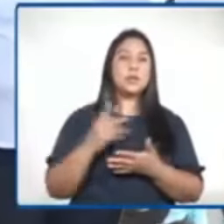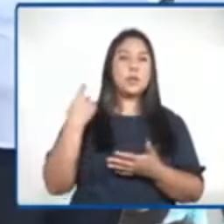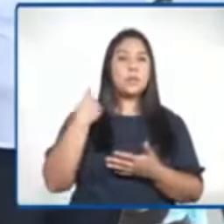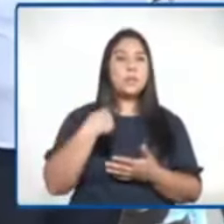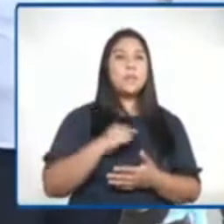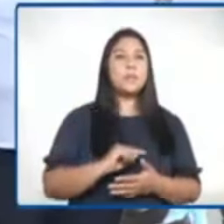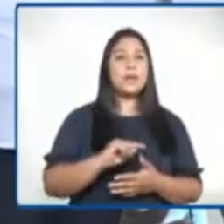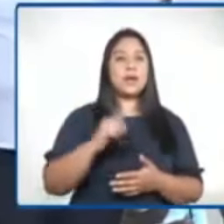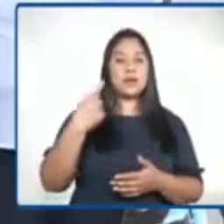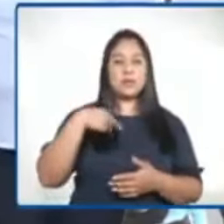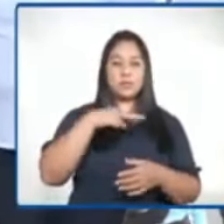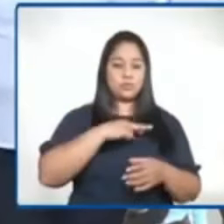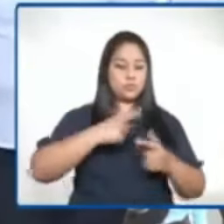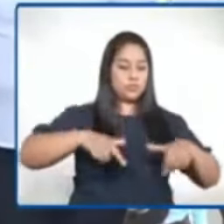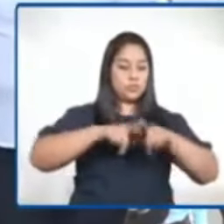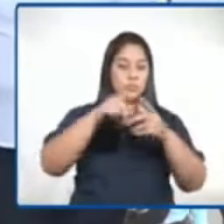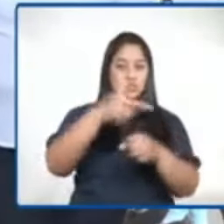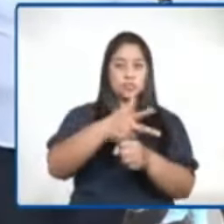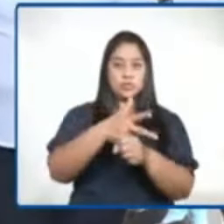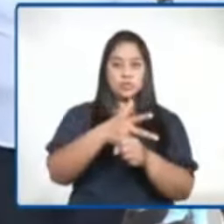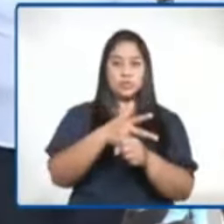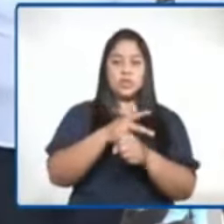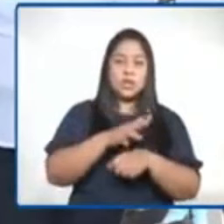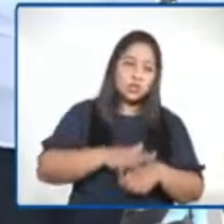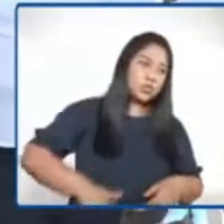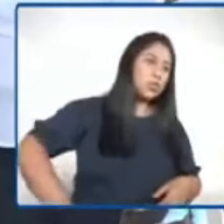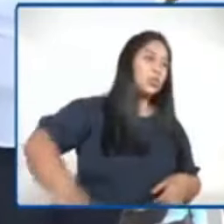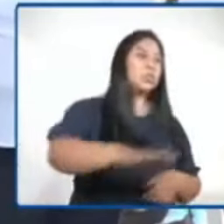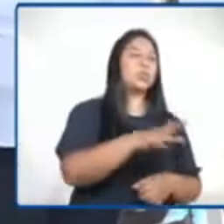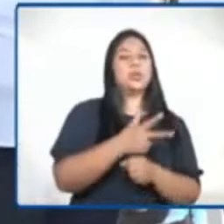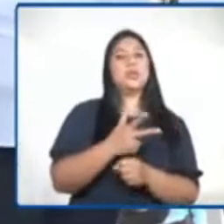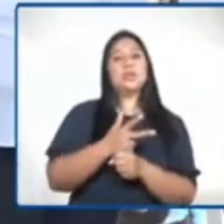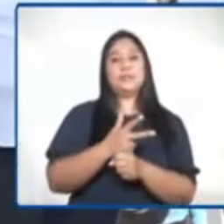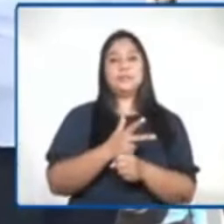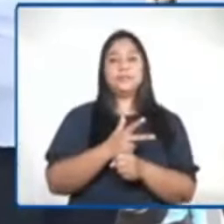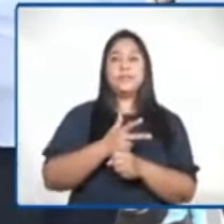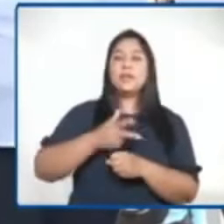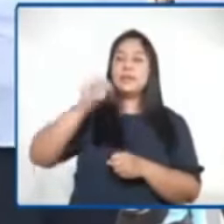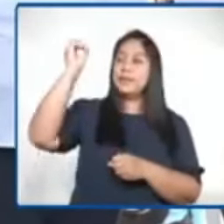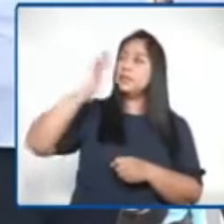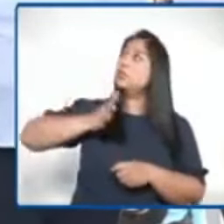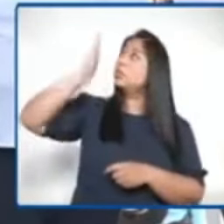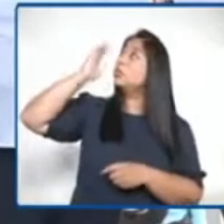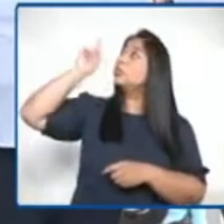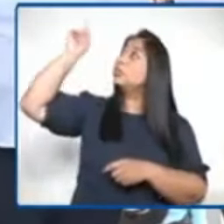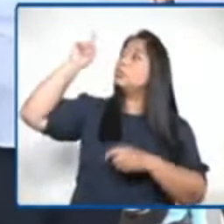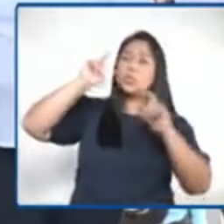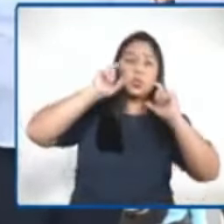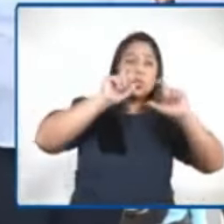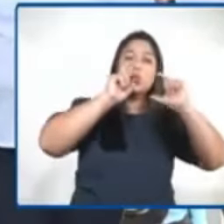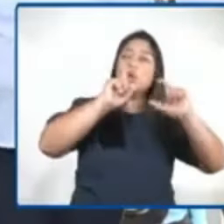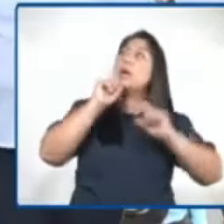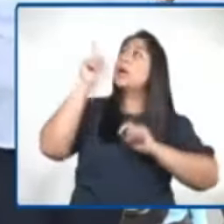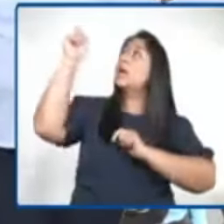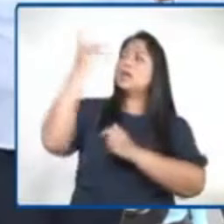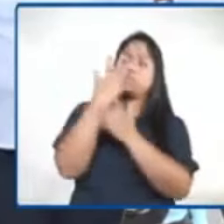lugar de Guatemala. En todo el territorio, bendito Dios, guárdalos en tu mano